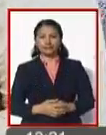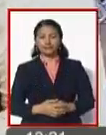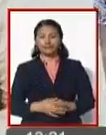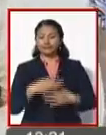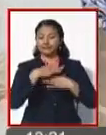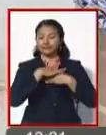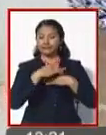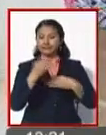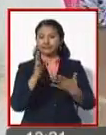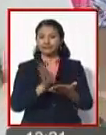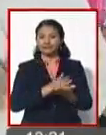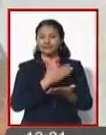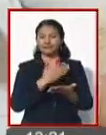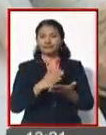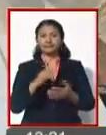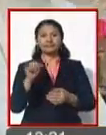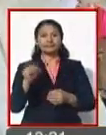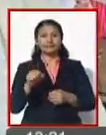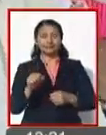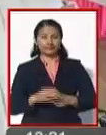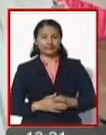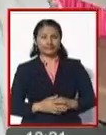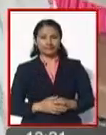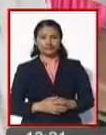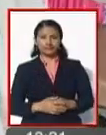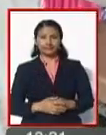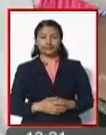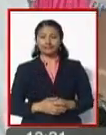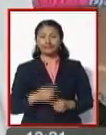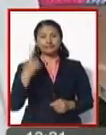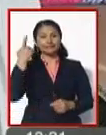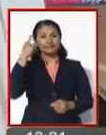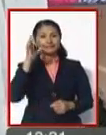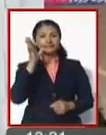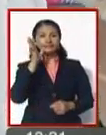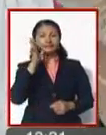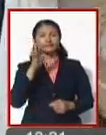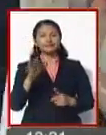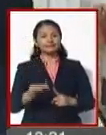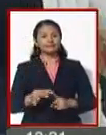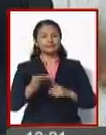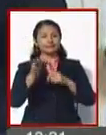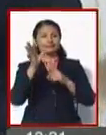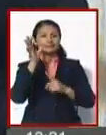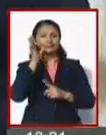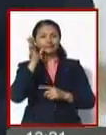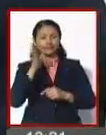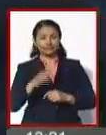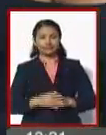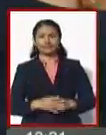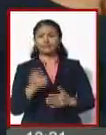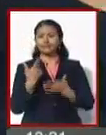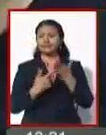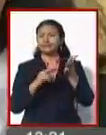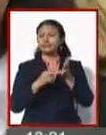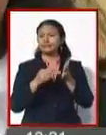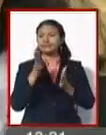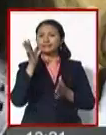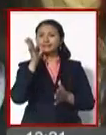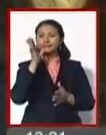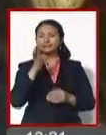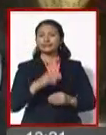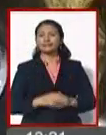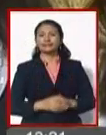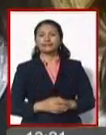¿Te gusta cantar? Sí. ¿Esta canción era para tu mamá? Sí, especialmente para ella. ¿Qué representa para vos tu